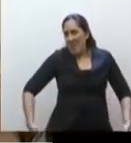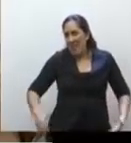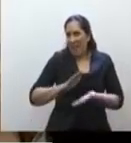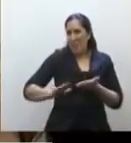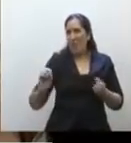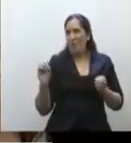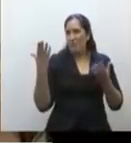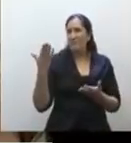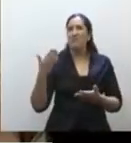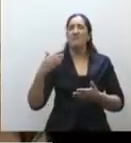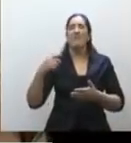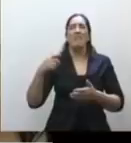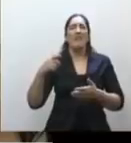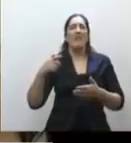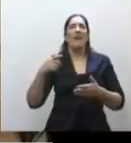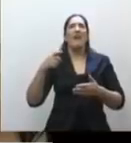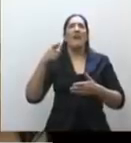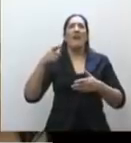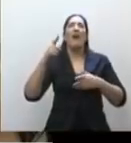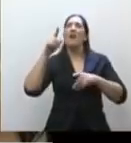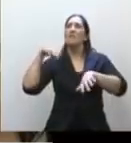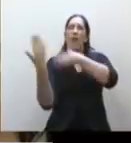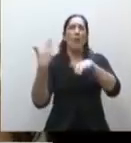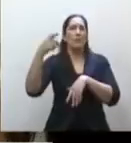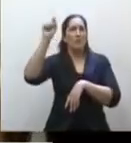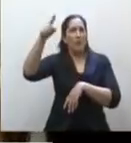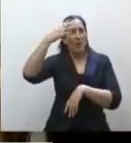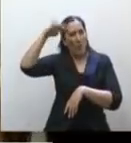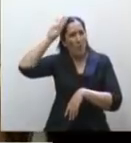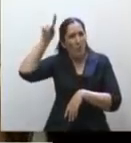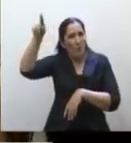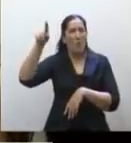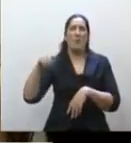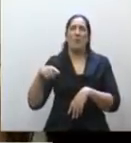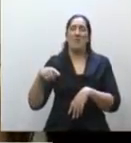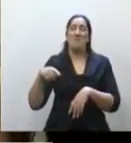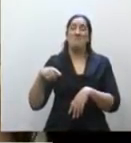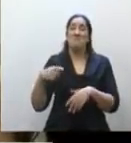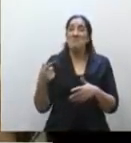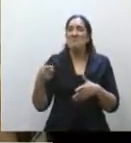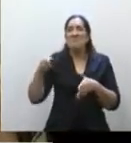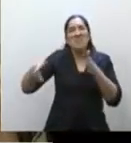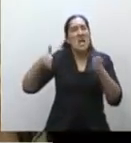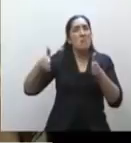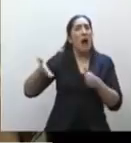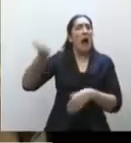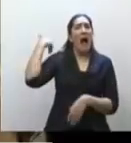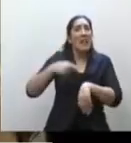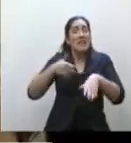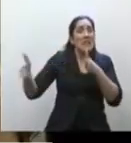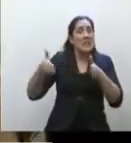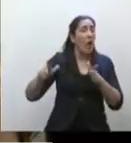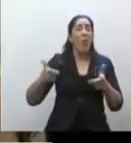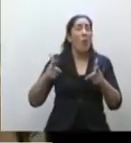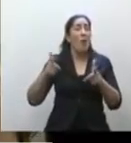la Revolución Cubana, en definitiva, no teníamos esta cuestión de género. Fue una ráfaga